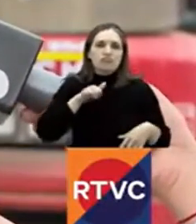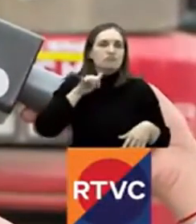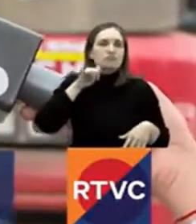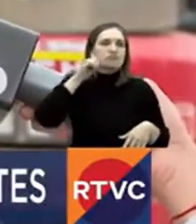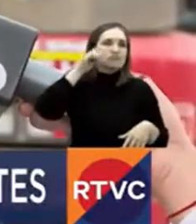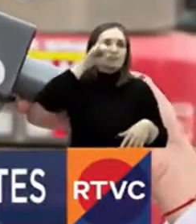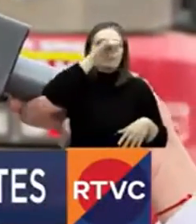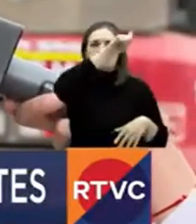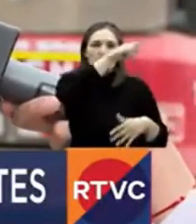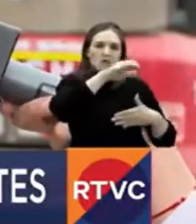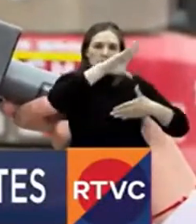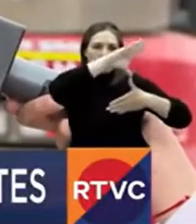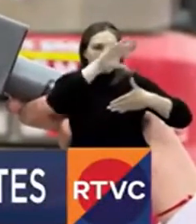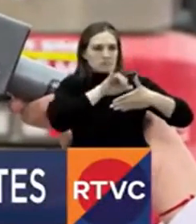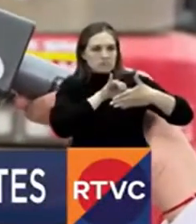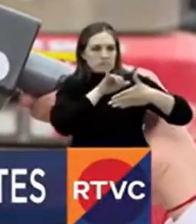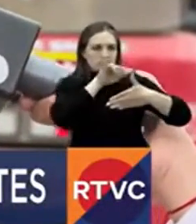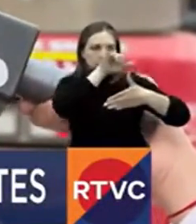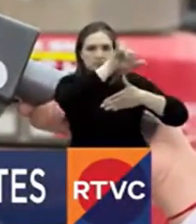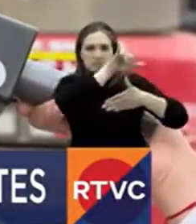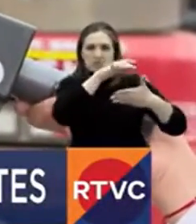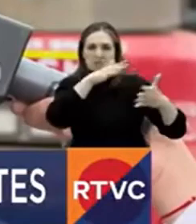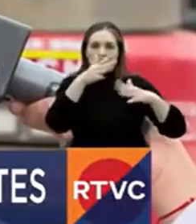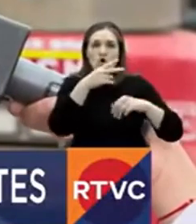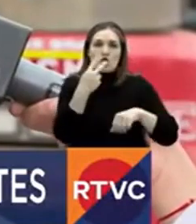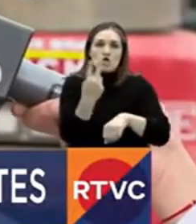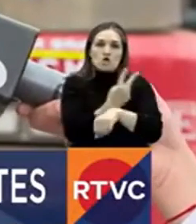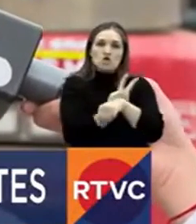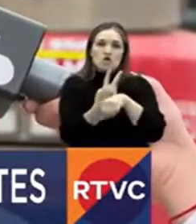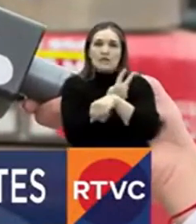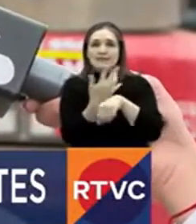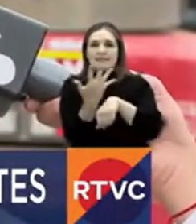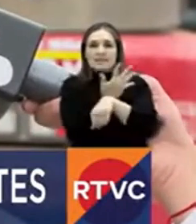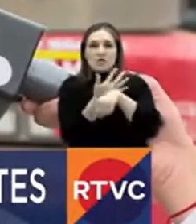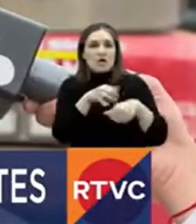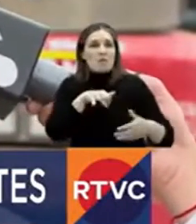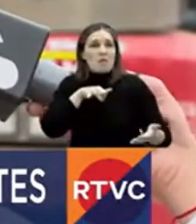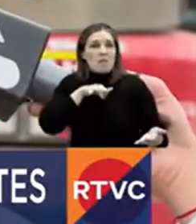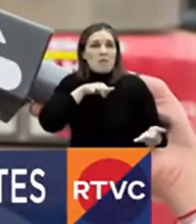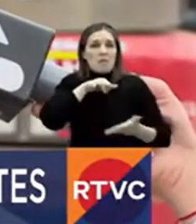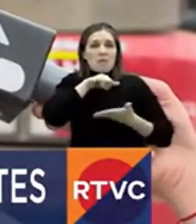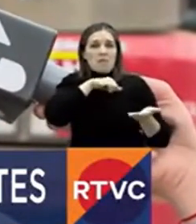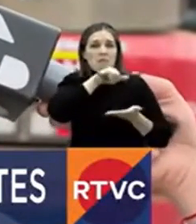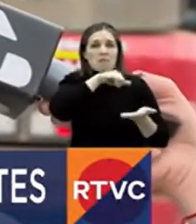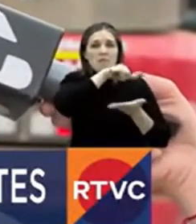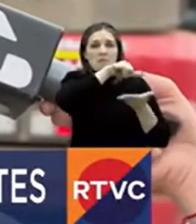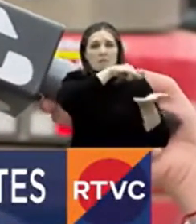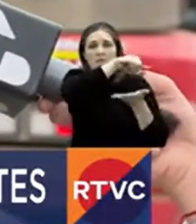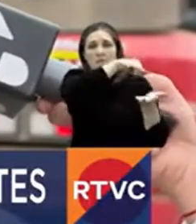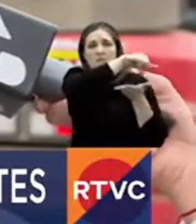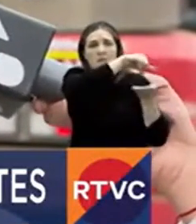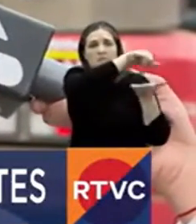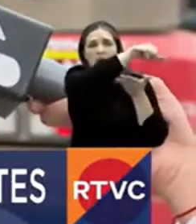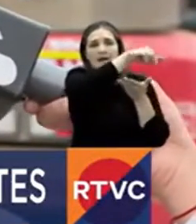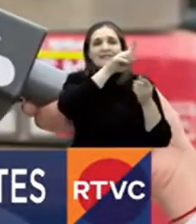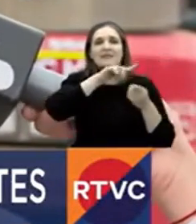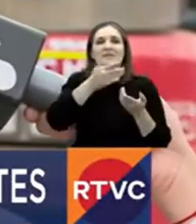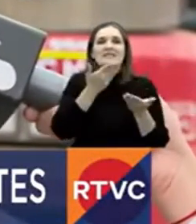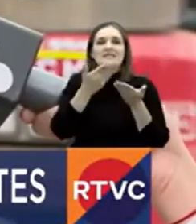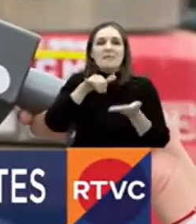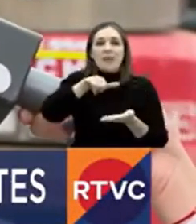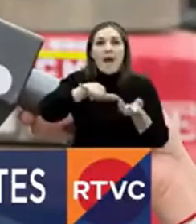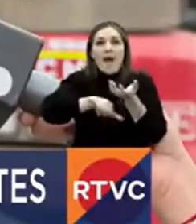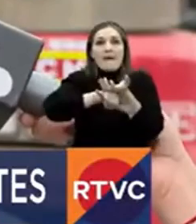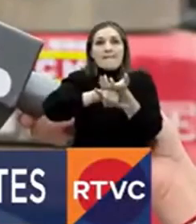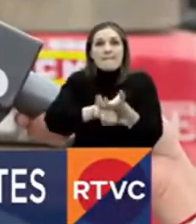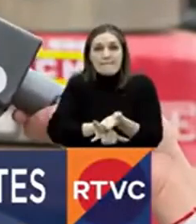autonomía promedio de 2 a 5 horas. Tiene que ver también con la capacidad de carga que tiene las aeronaves para poder